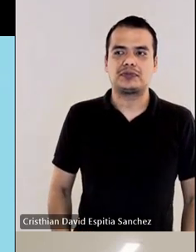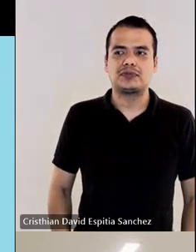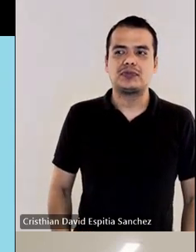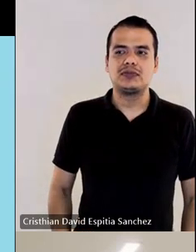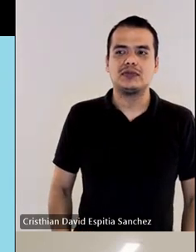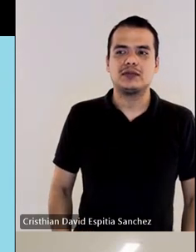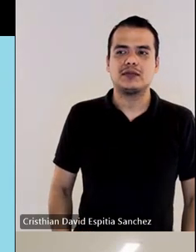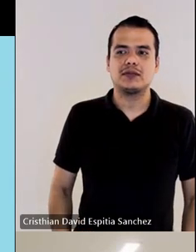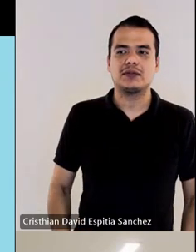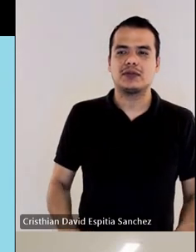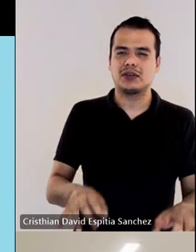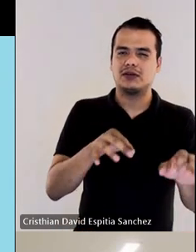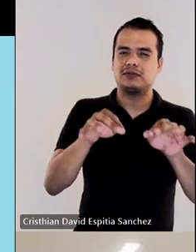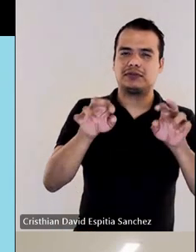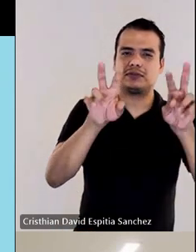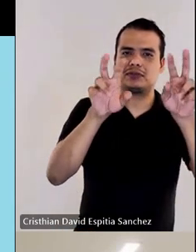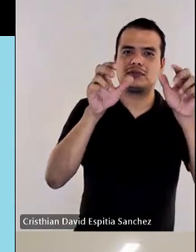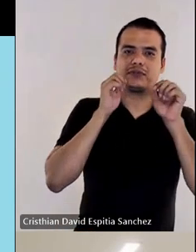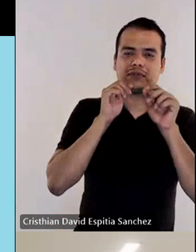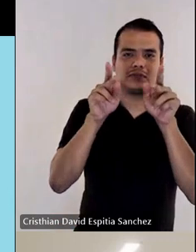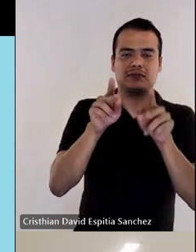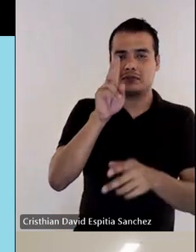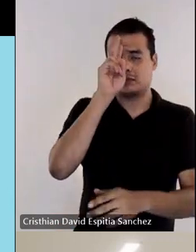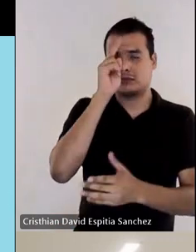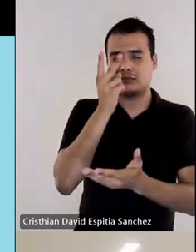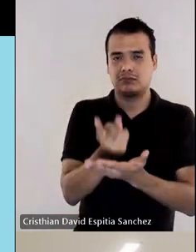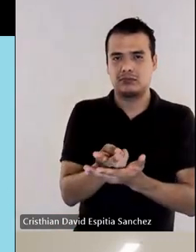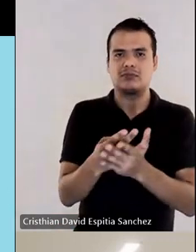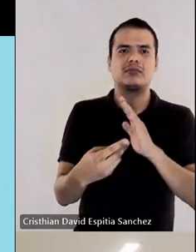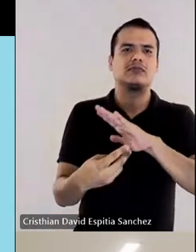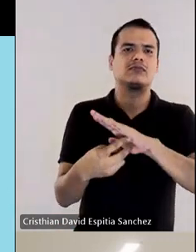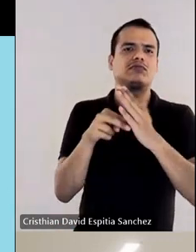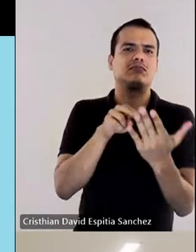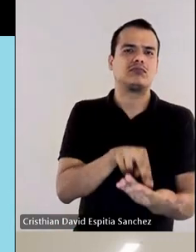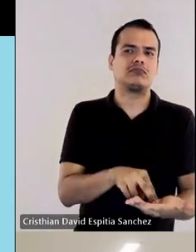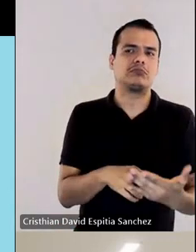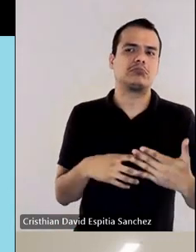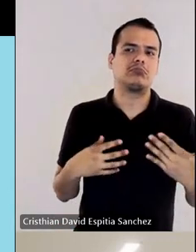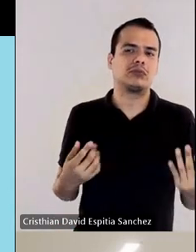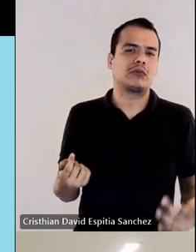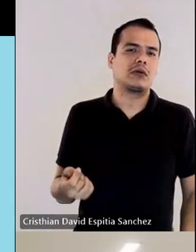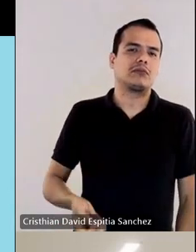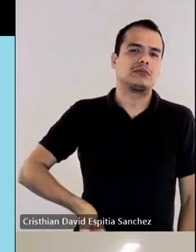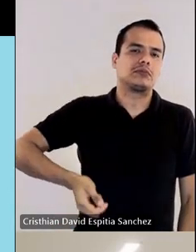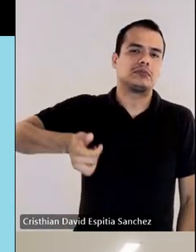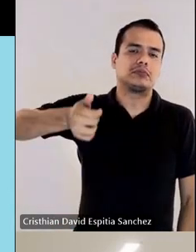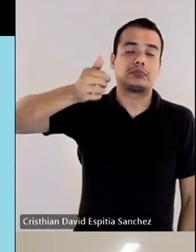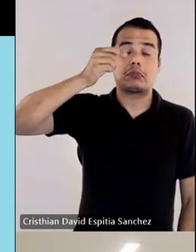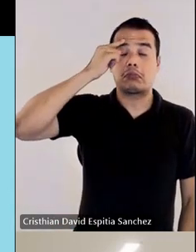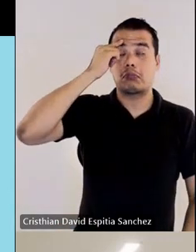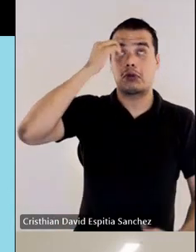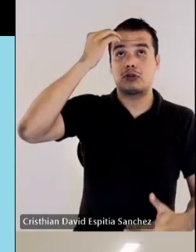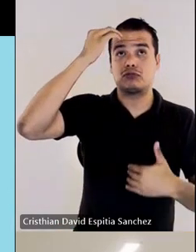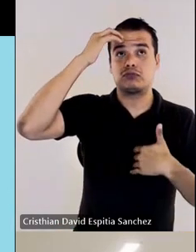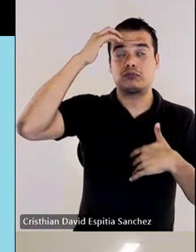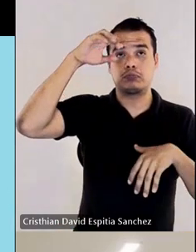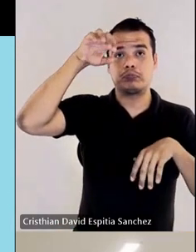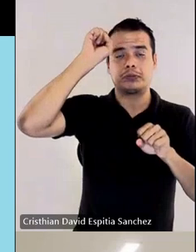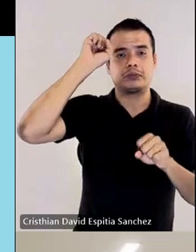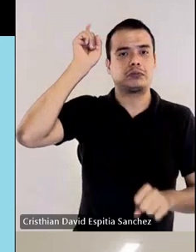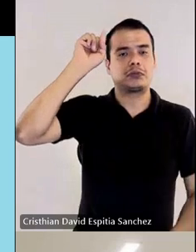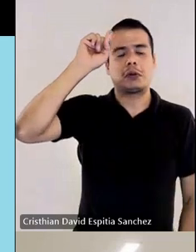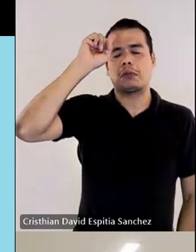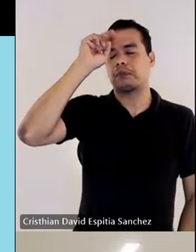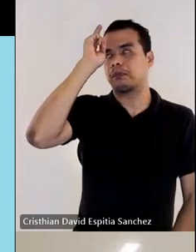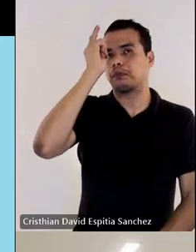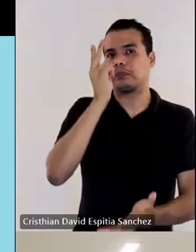Cuando estamos hablando del desmayo, estamos hablando de la pérdida temporal de conciencia de una persona. Esto principalmente